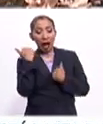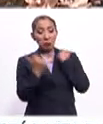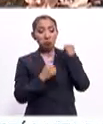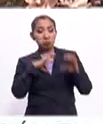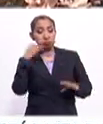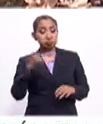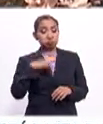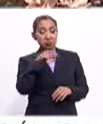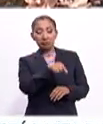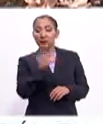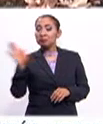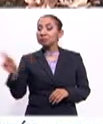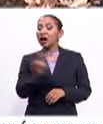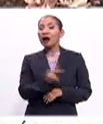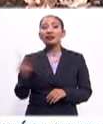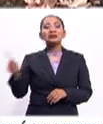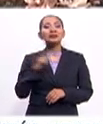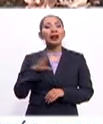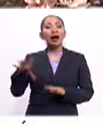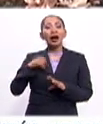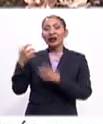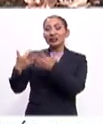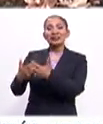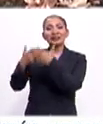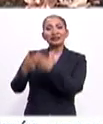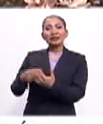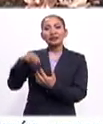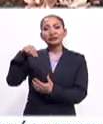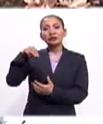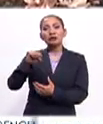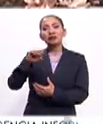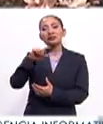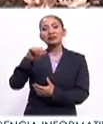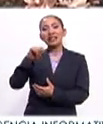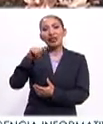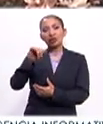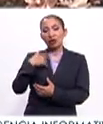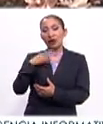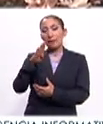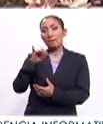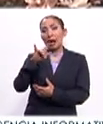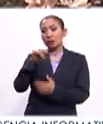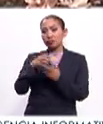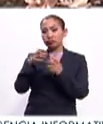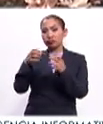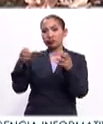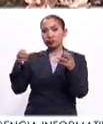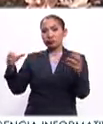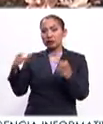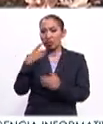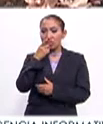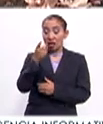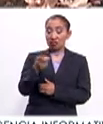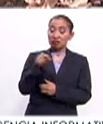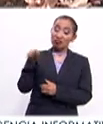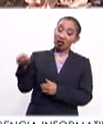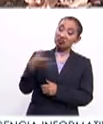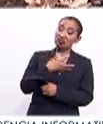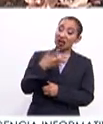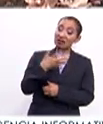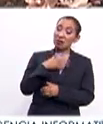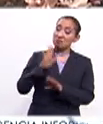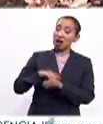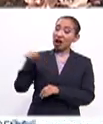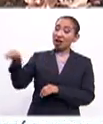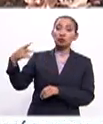lo comparan con la explotación que hacen grandes compañías como Monsanto, que están, por ejemplo, en el Bajío creciendo muchísimo, ¿no? Y dicen que